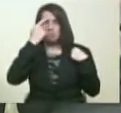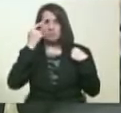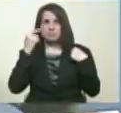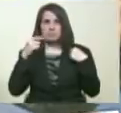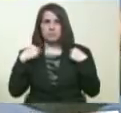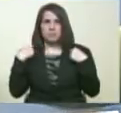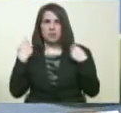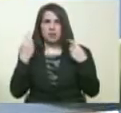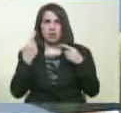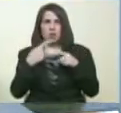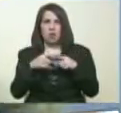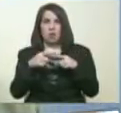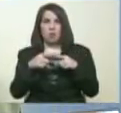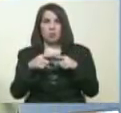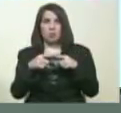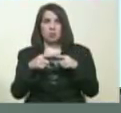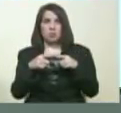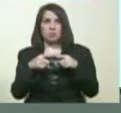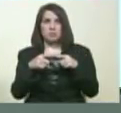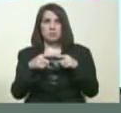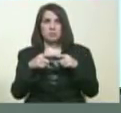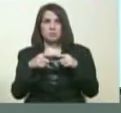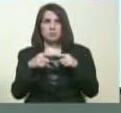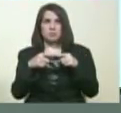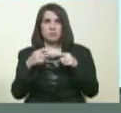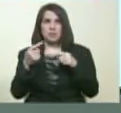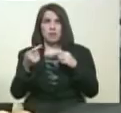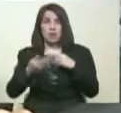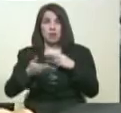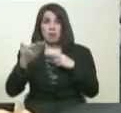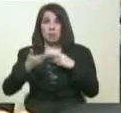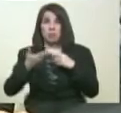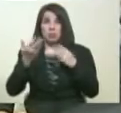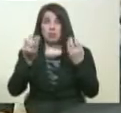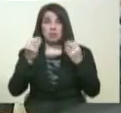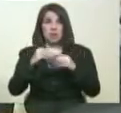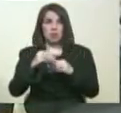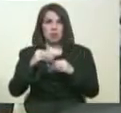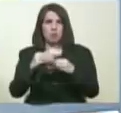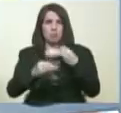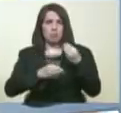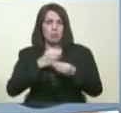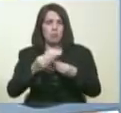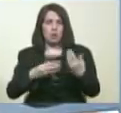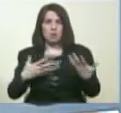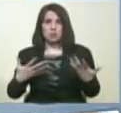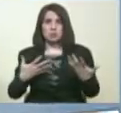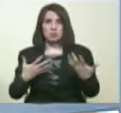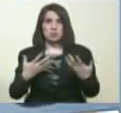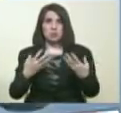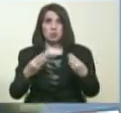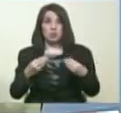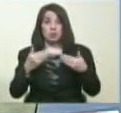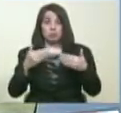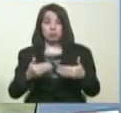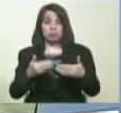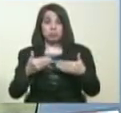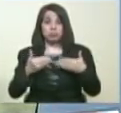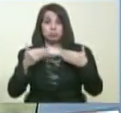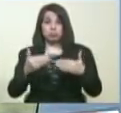Turquía. Acaba de llegar de Turquía, importantes acuerdos hemos hecho con Turquía, la relación con Turquía va viento en